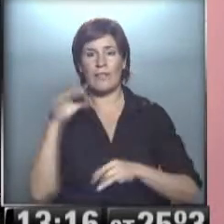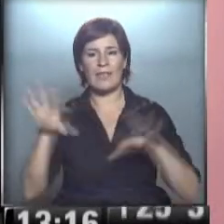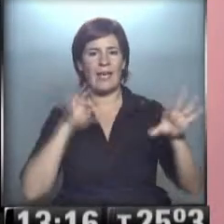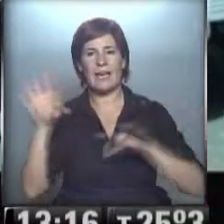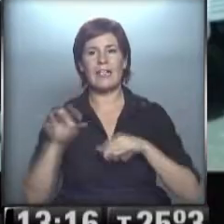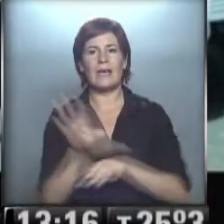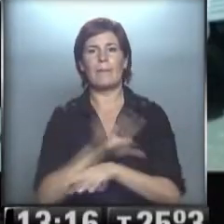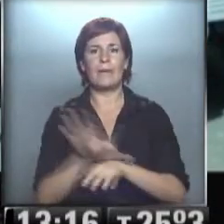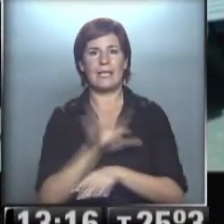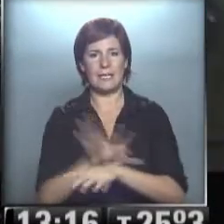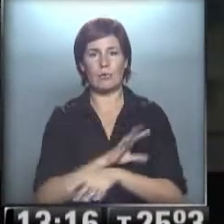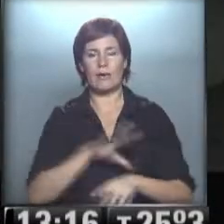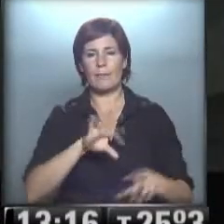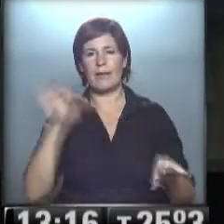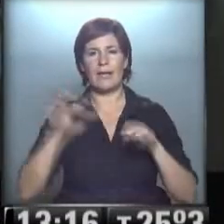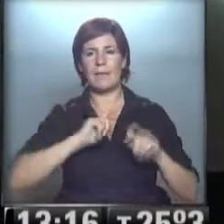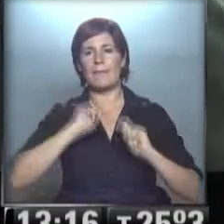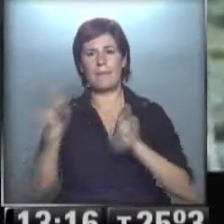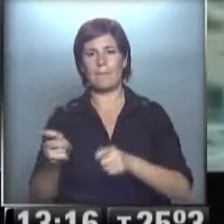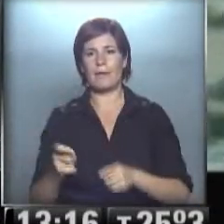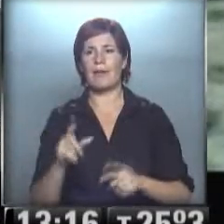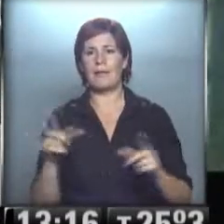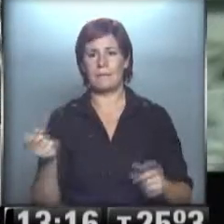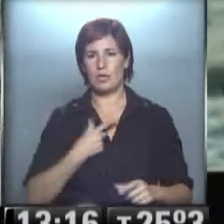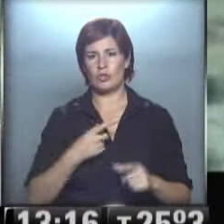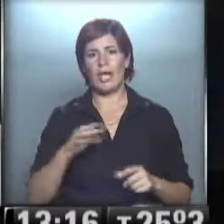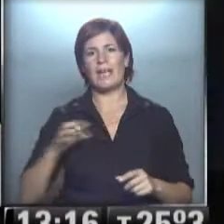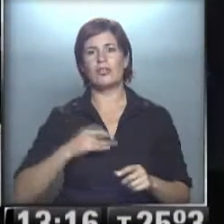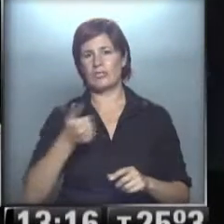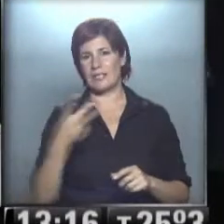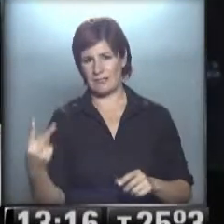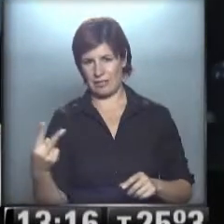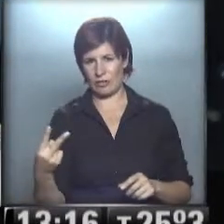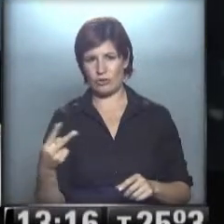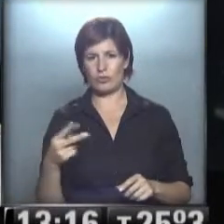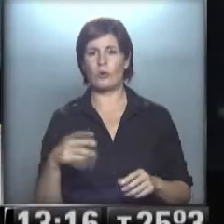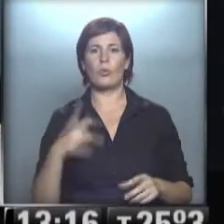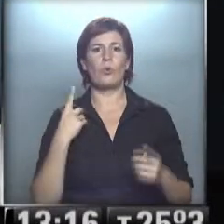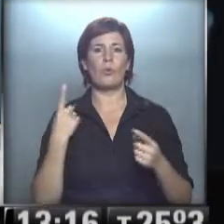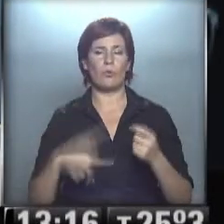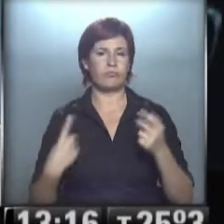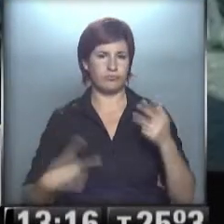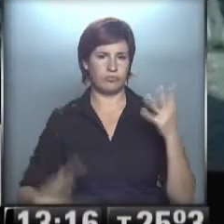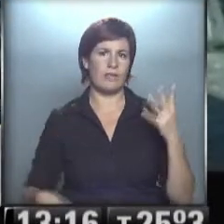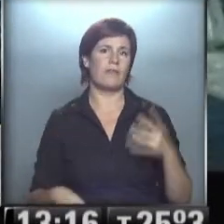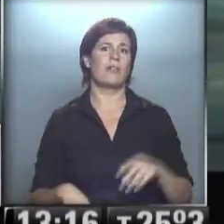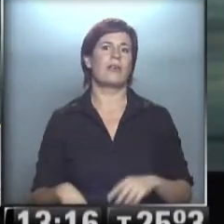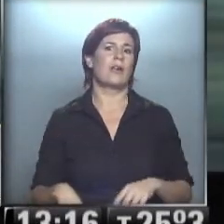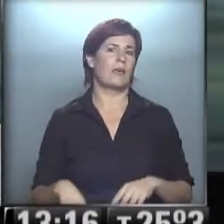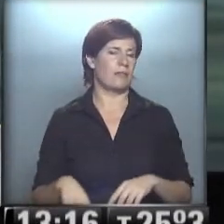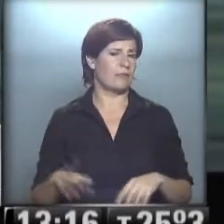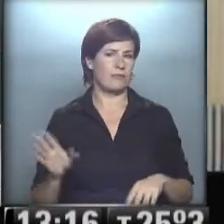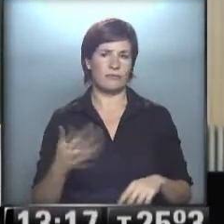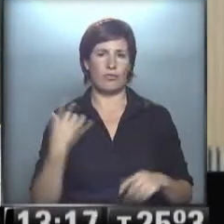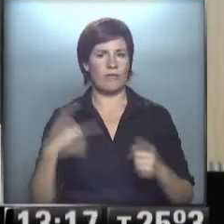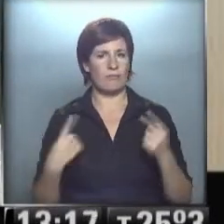edición. Es la entrega número 62 y allí vemos cuáles están nominadas. Distintas películas, absolutamente